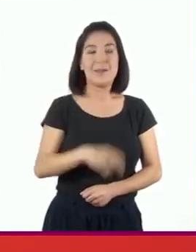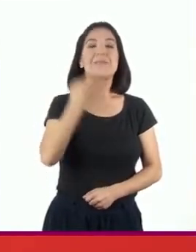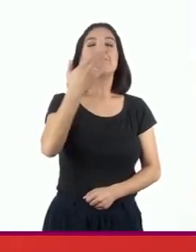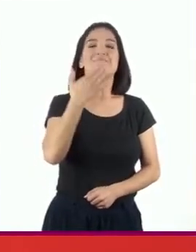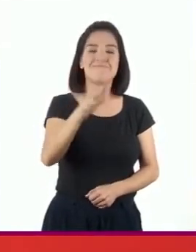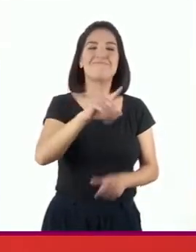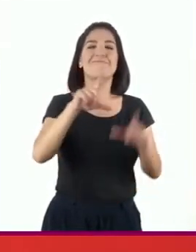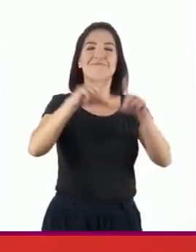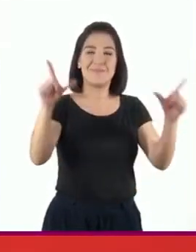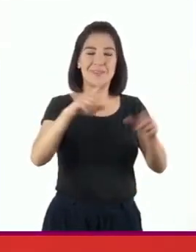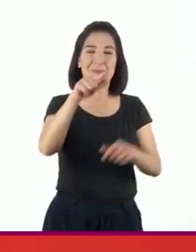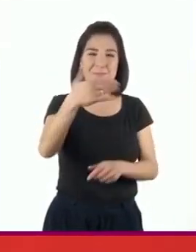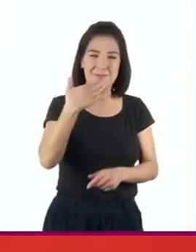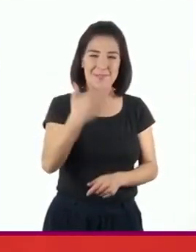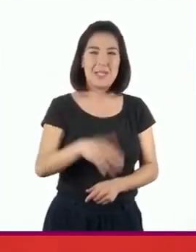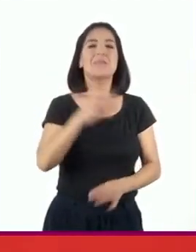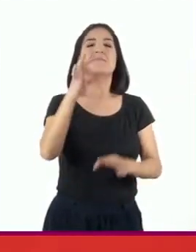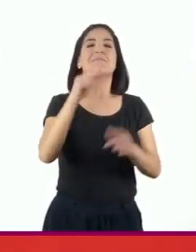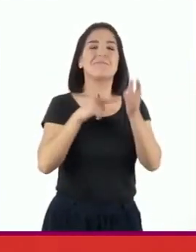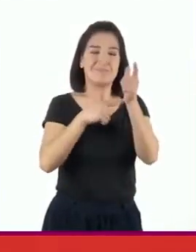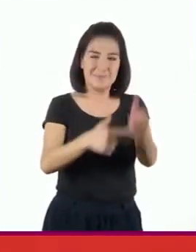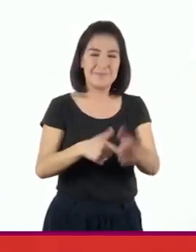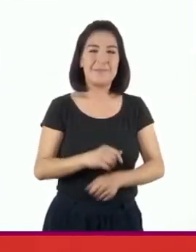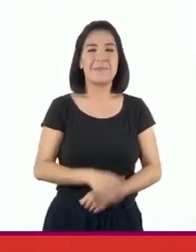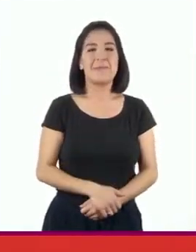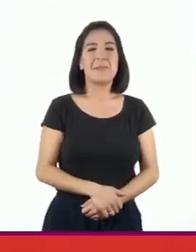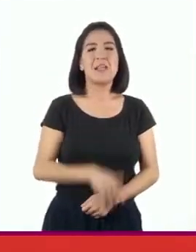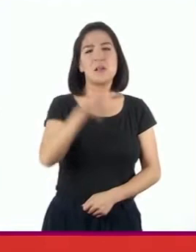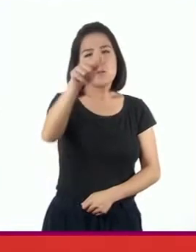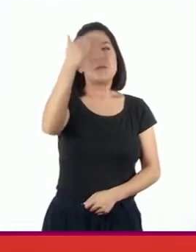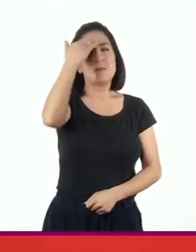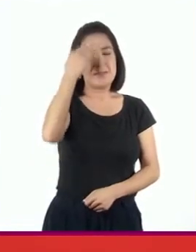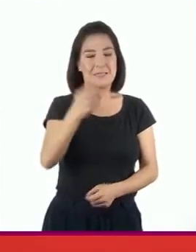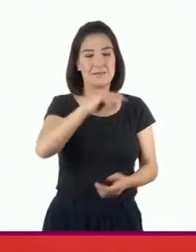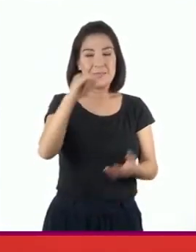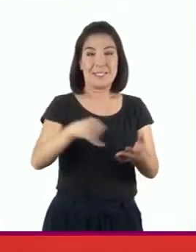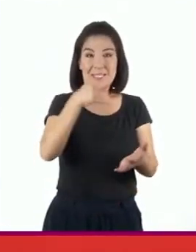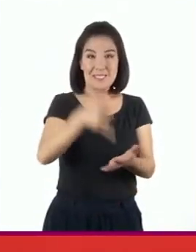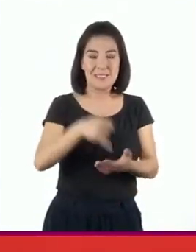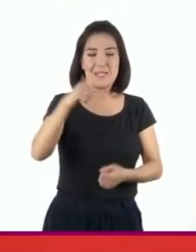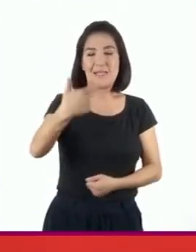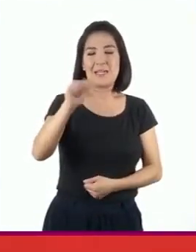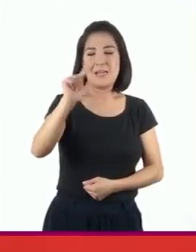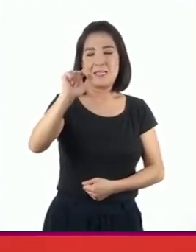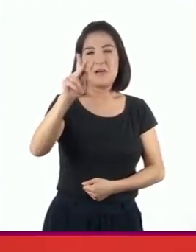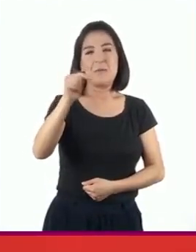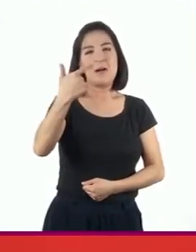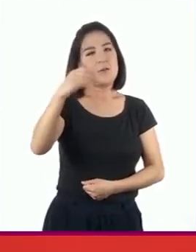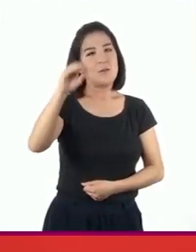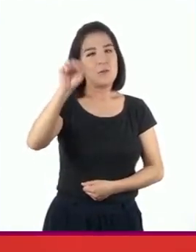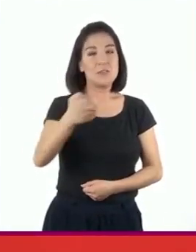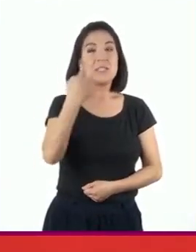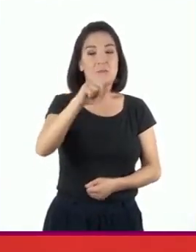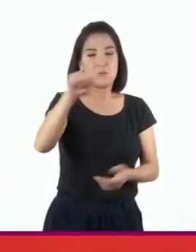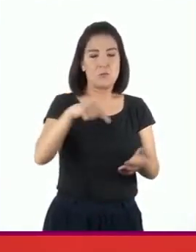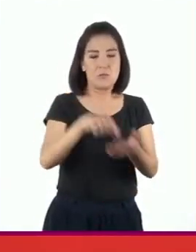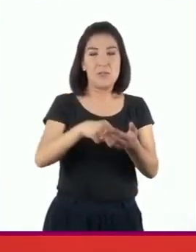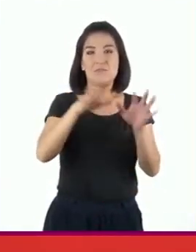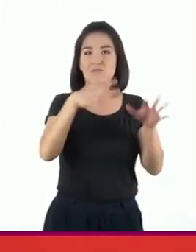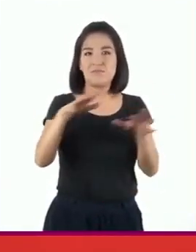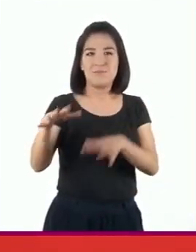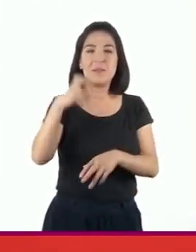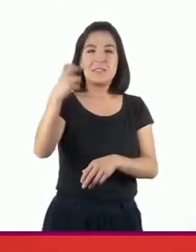lograron. Continuemos. Mejor conocidas como Islas Galápagos, se localizan en el Océano Pacífico a